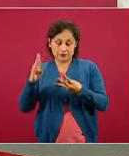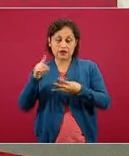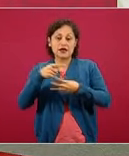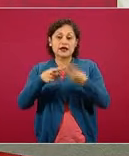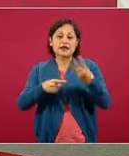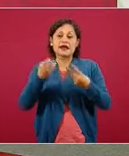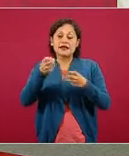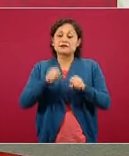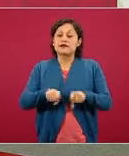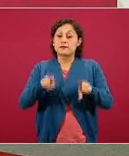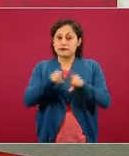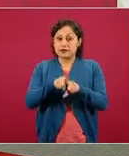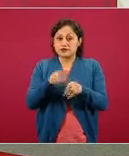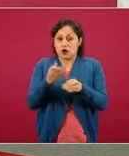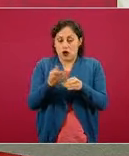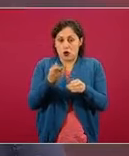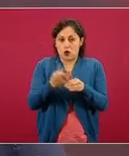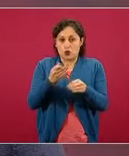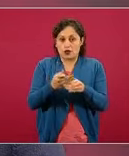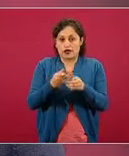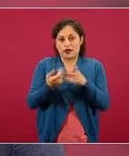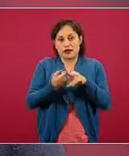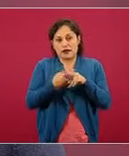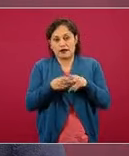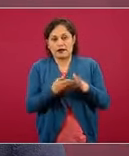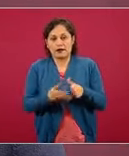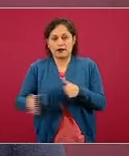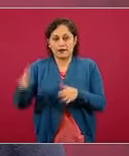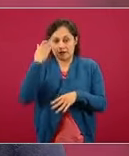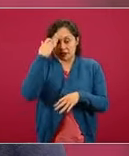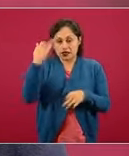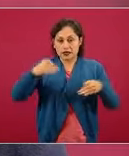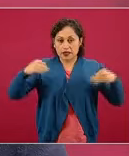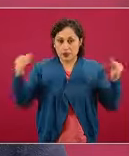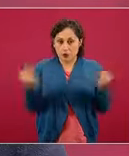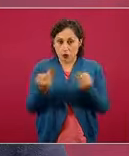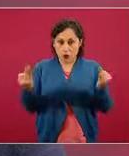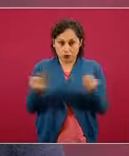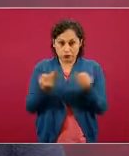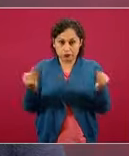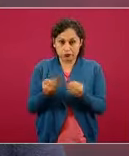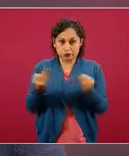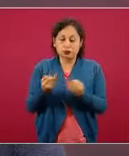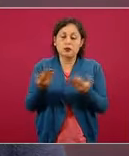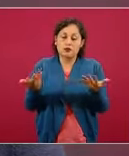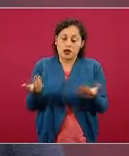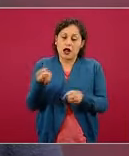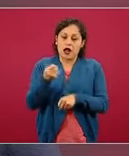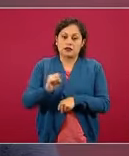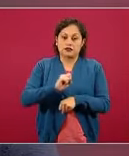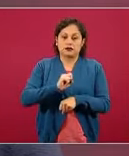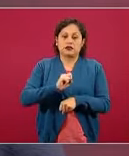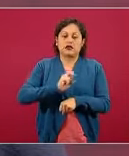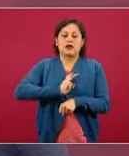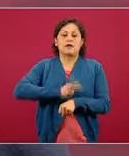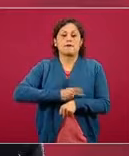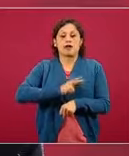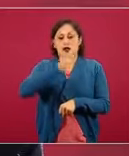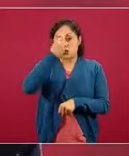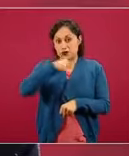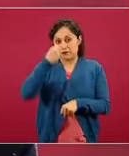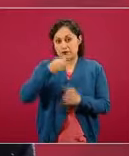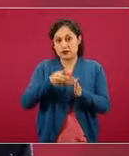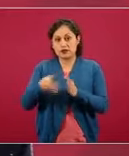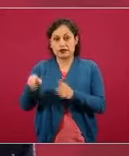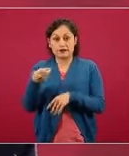sindemia, ahora que estamos entrando a la temporada invernal y sabemos que influenza se incrementa, sobre todo en los meses de diciembre, enero y